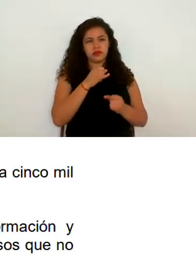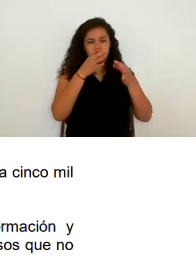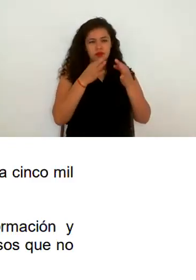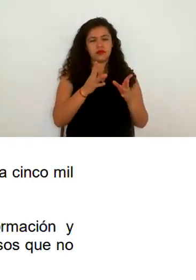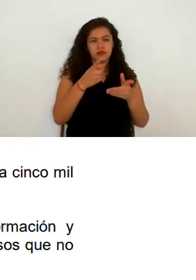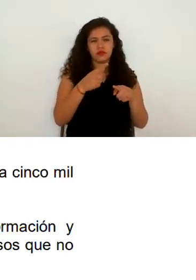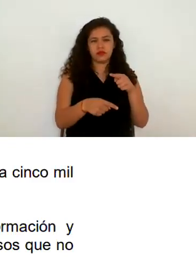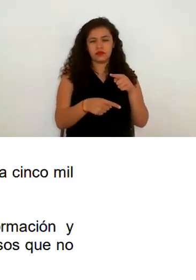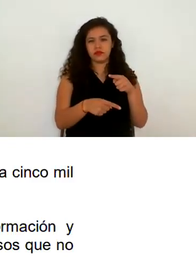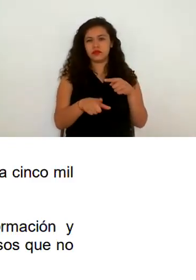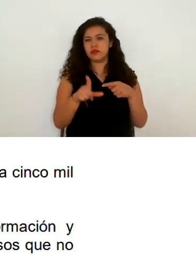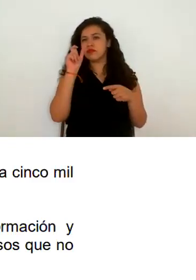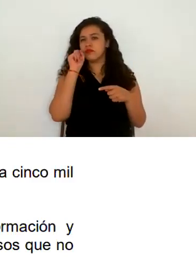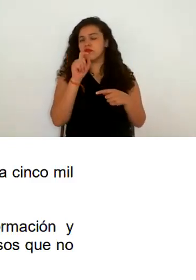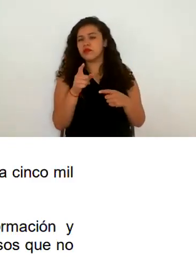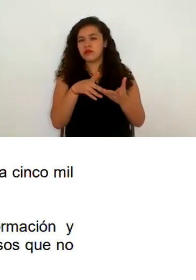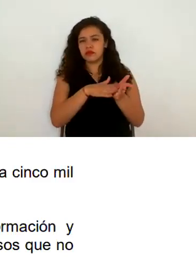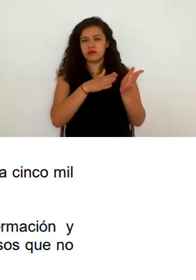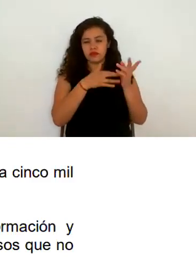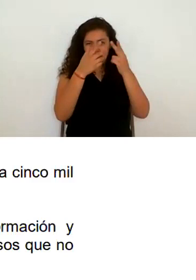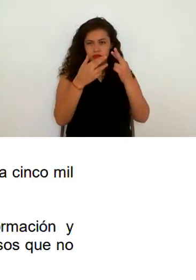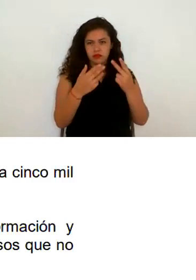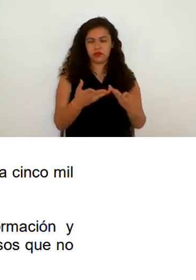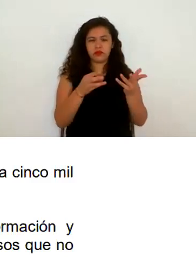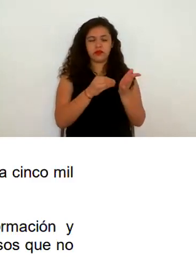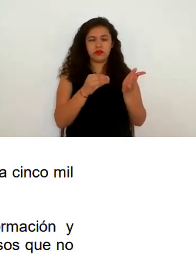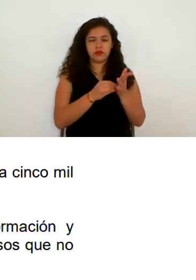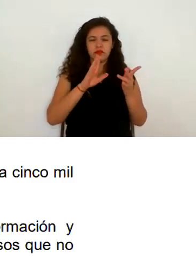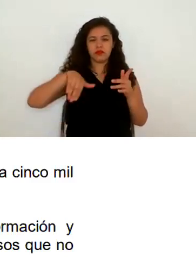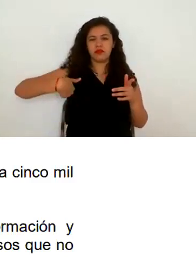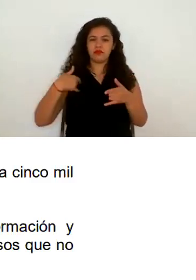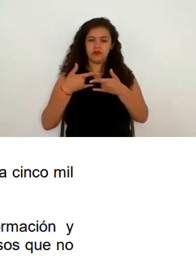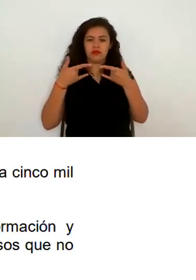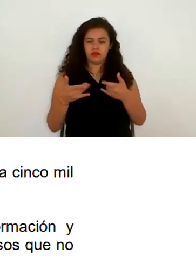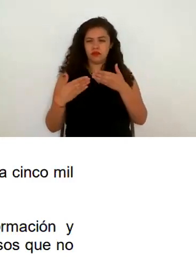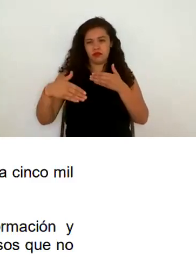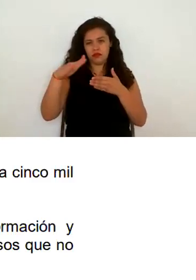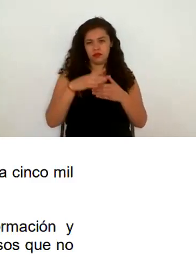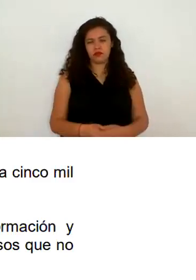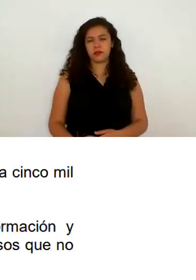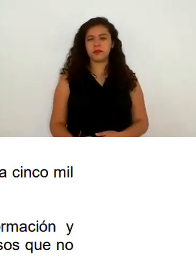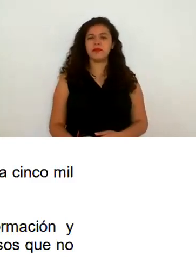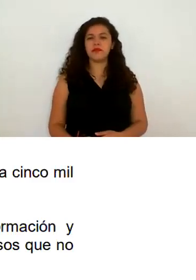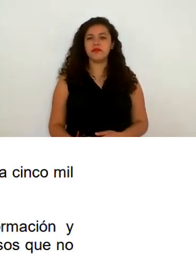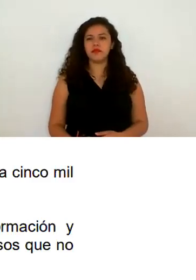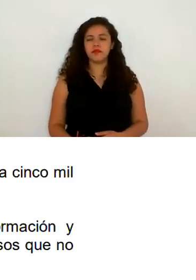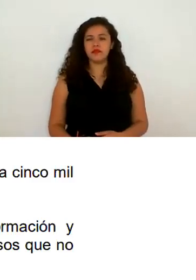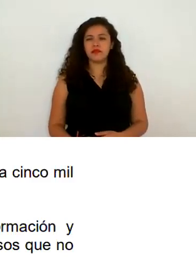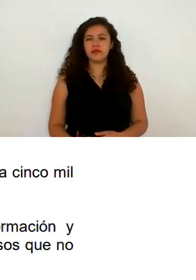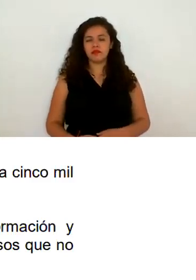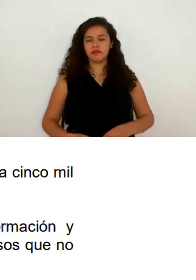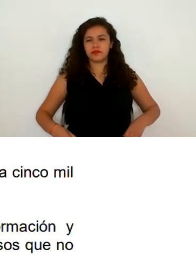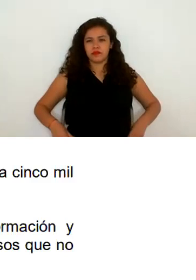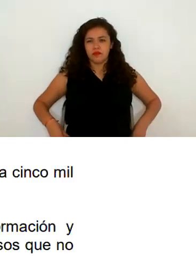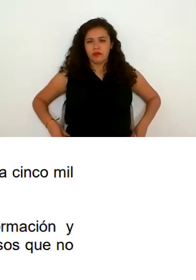nación y también que destruya documentos considerados patrimonio documental de la nación. Entonces, pues por